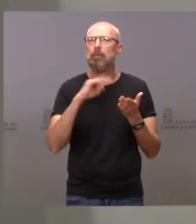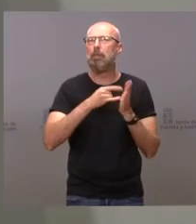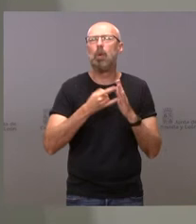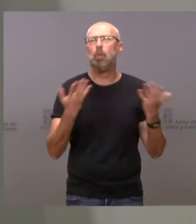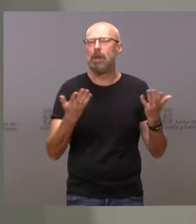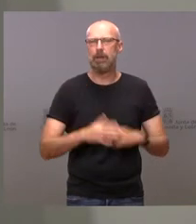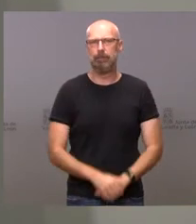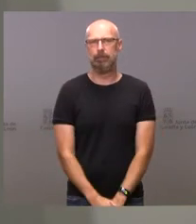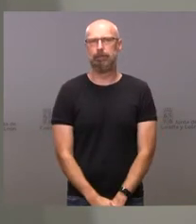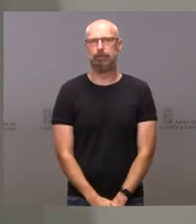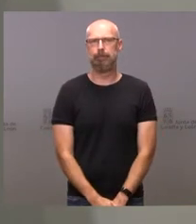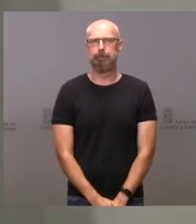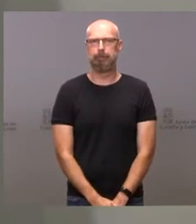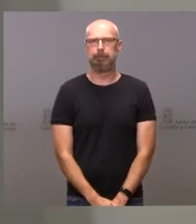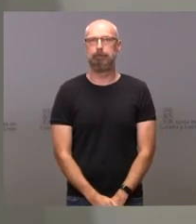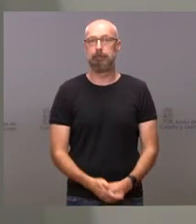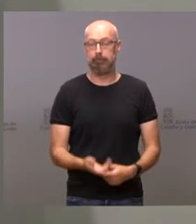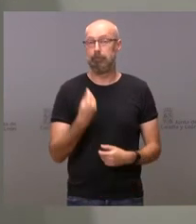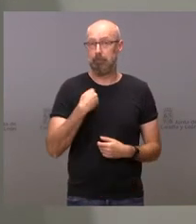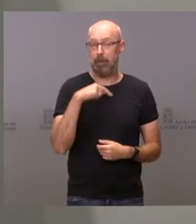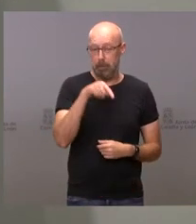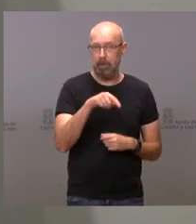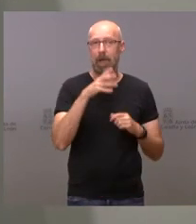Bueno, en eso es en lo que estamos ahora mismo,